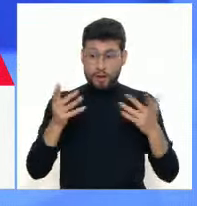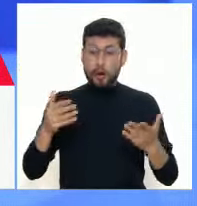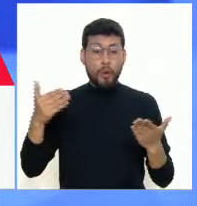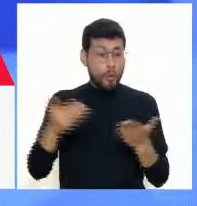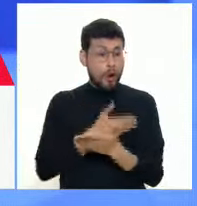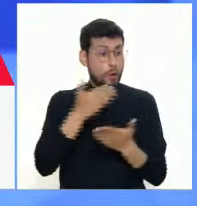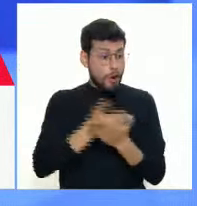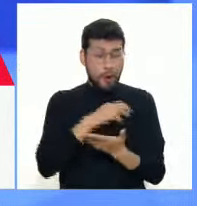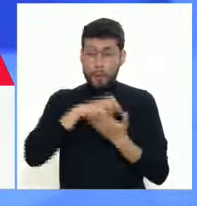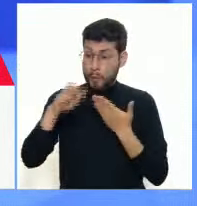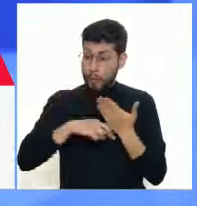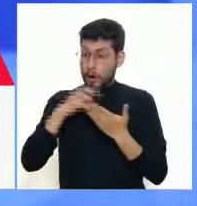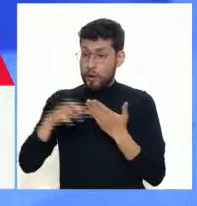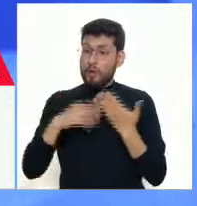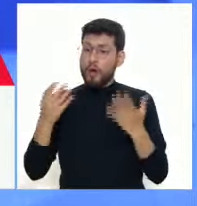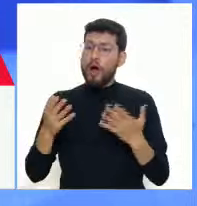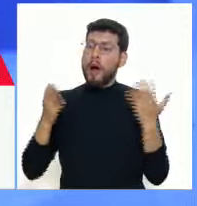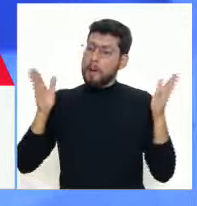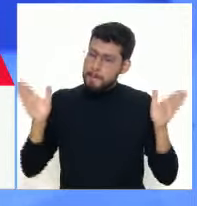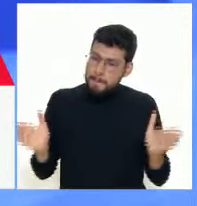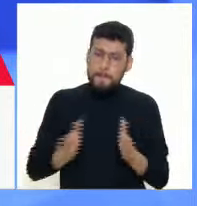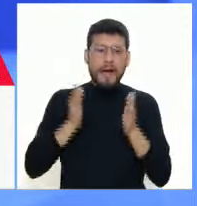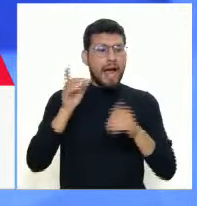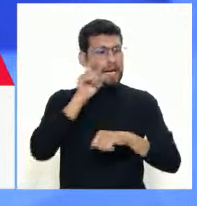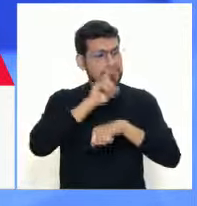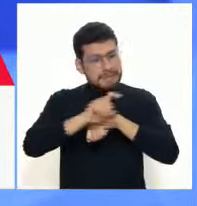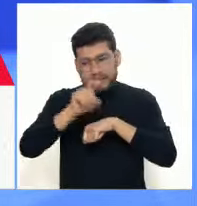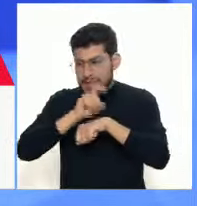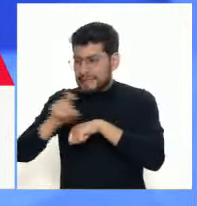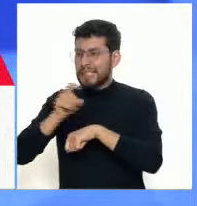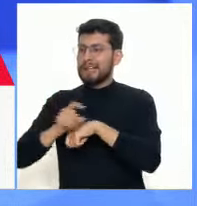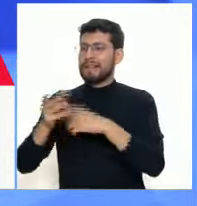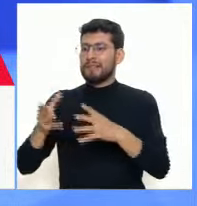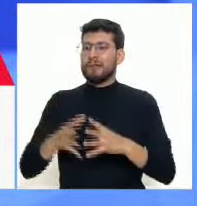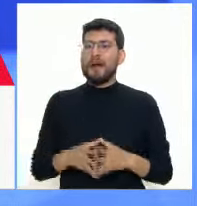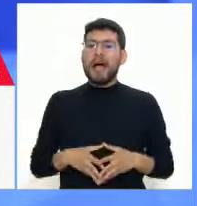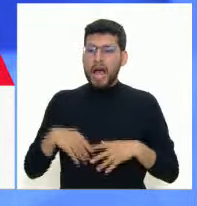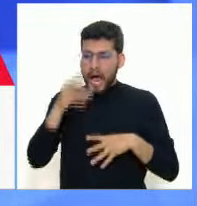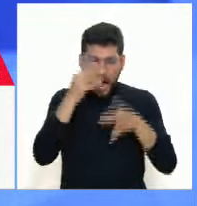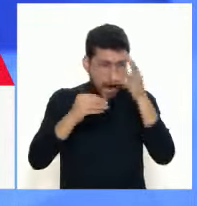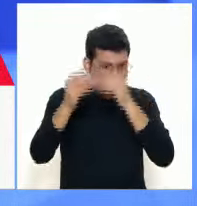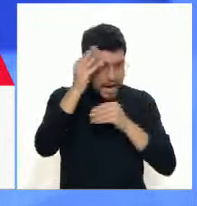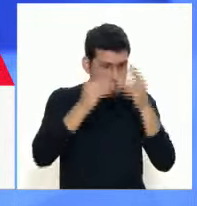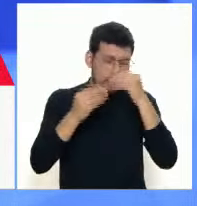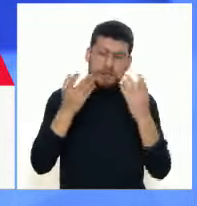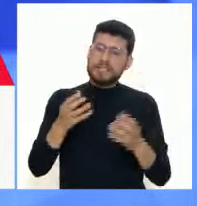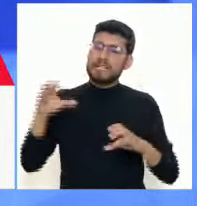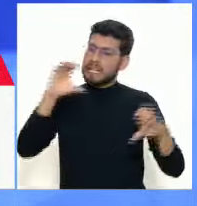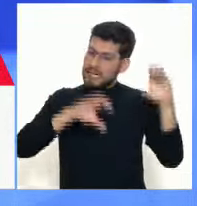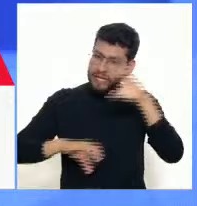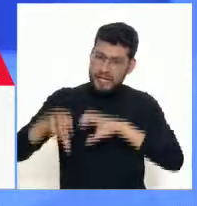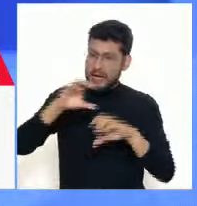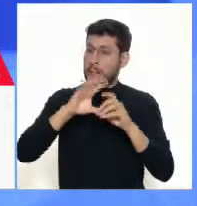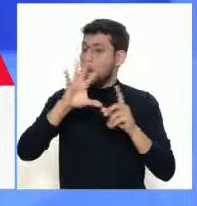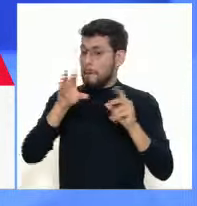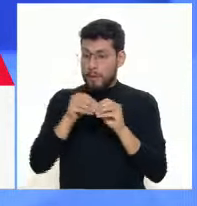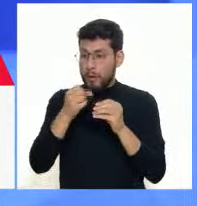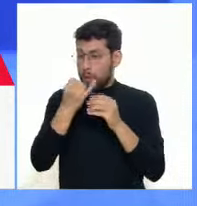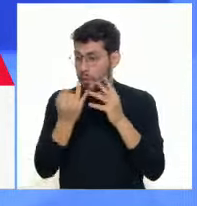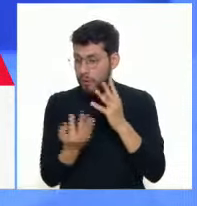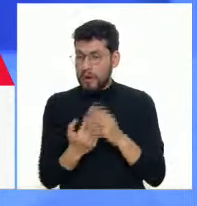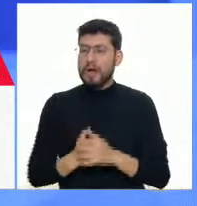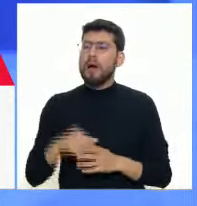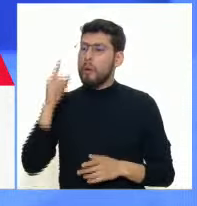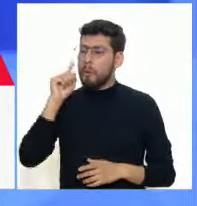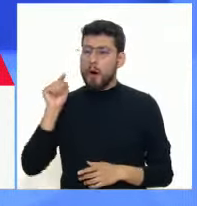nuevos programas de motivación, de enseñanza, de aprendizaje, de ciencia y demás, son